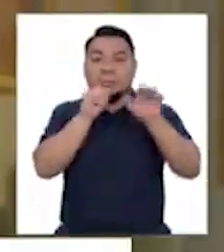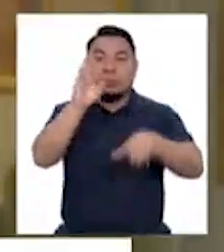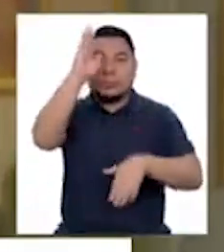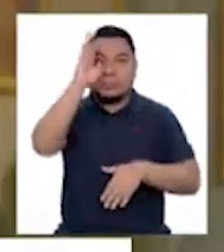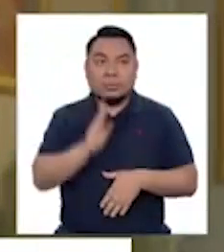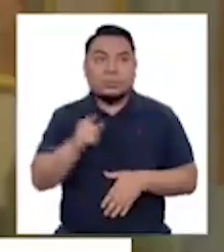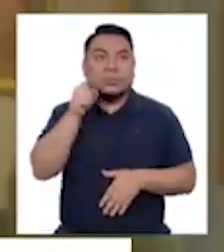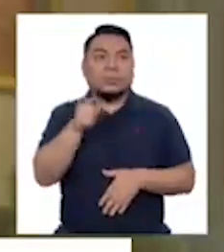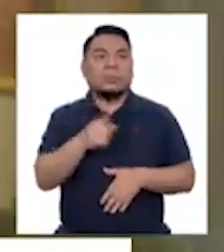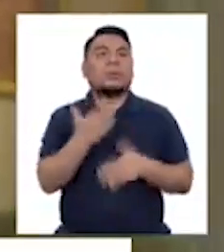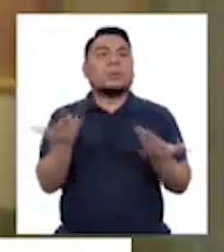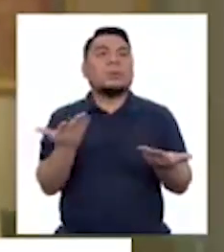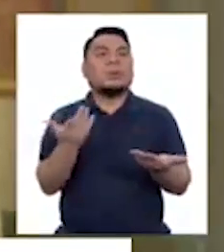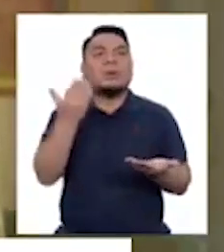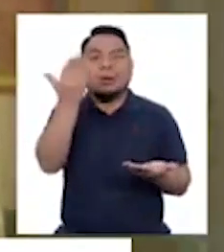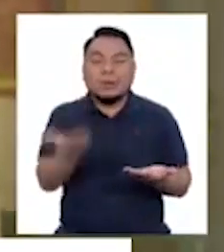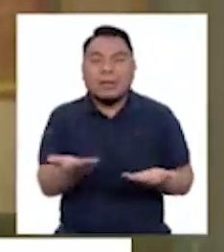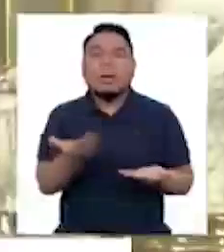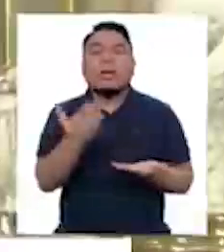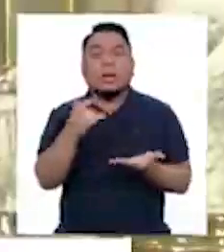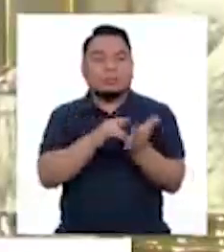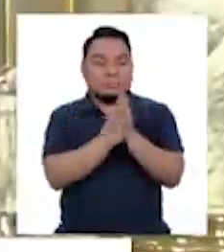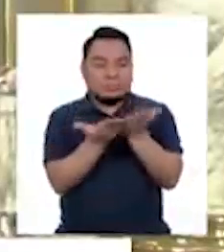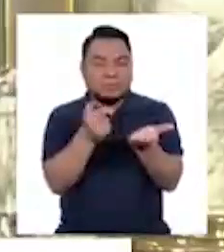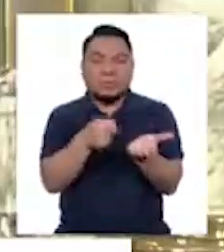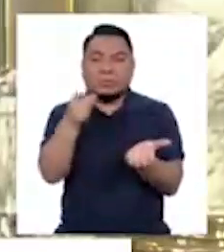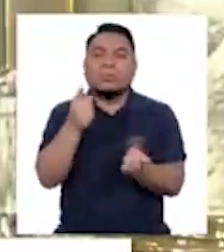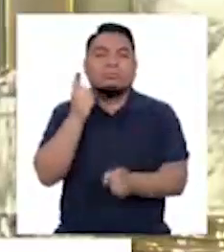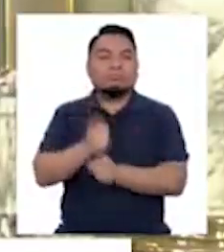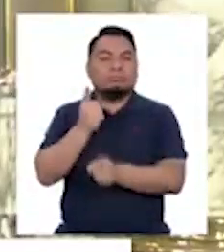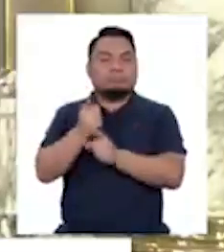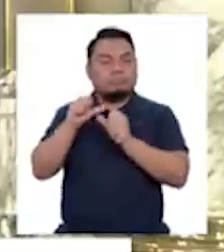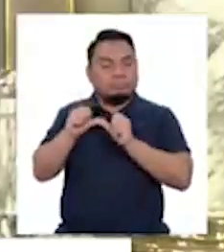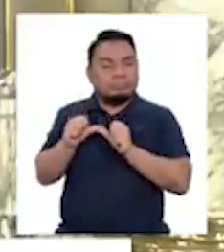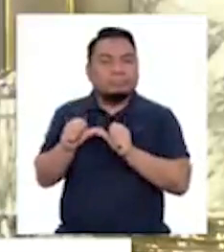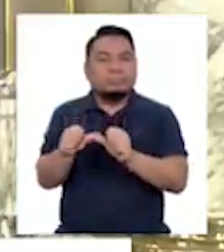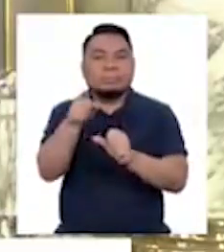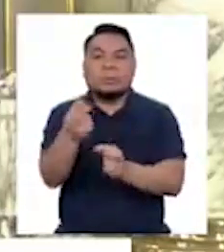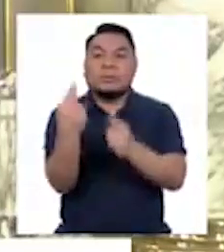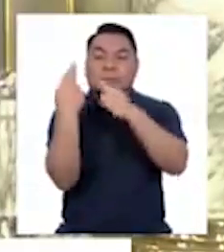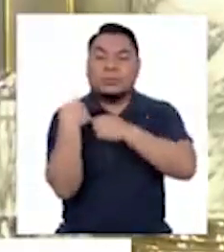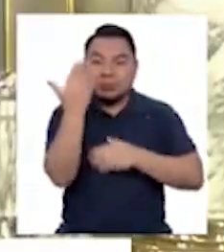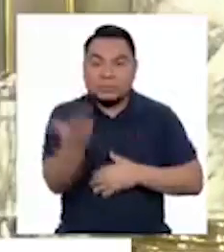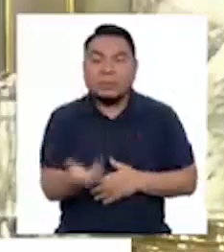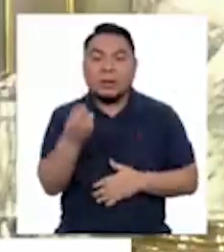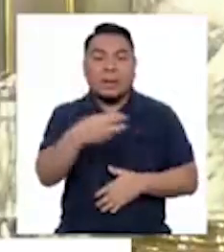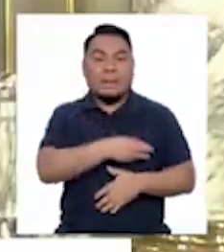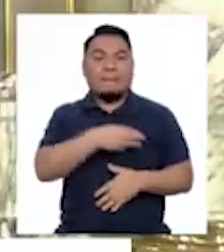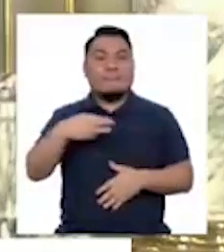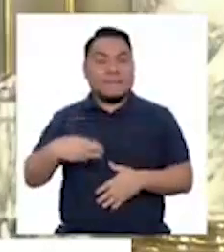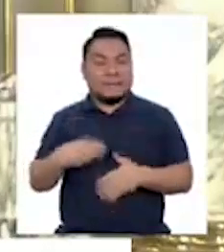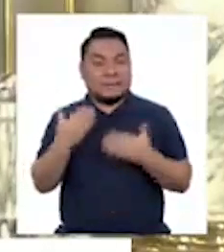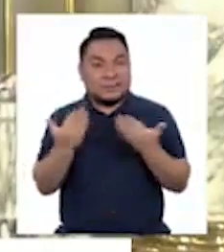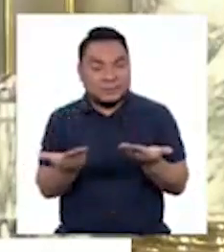y estos santos evangelios desempeñar leal y fielmente el cargo de ministra de